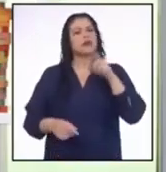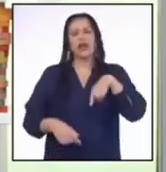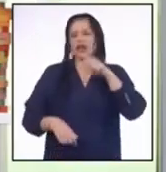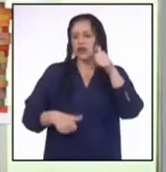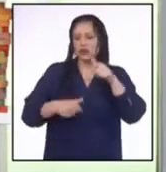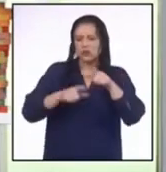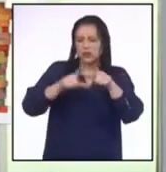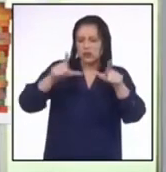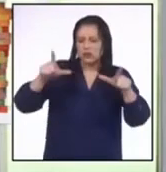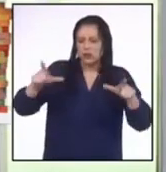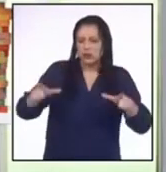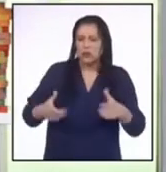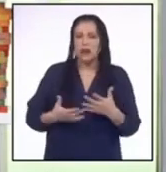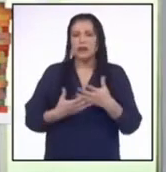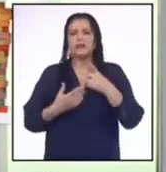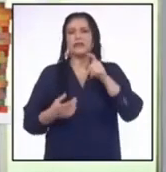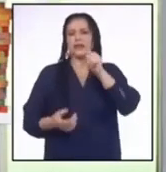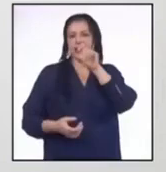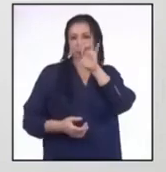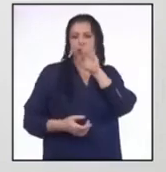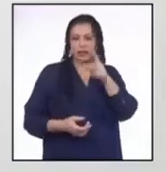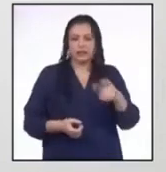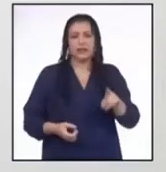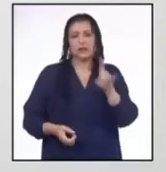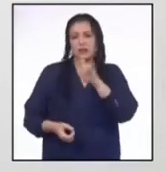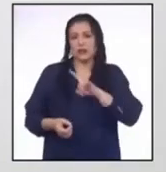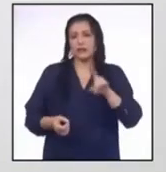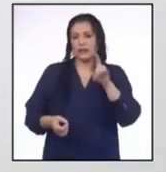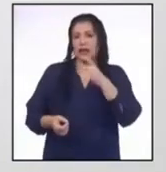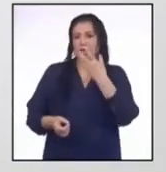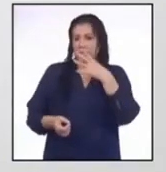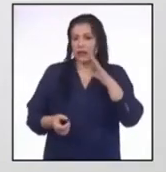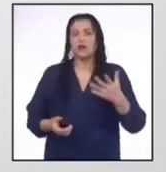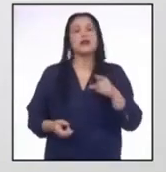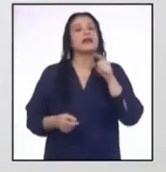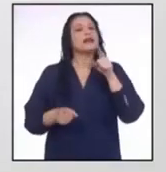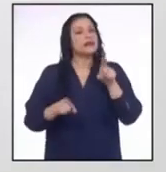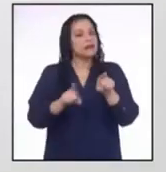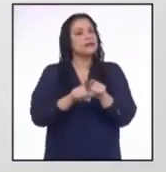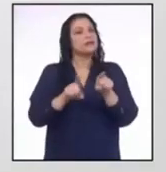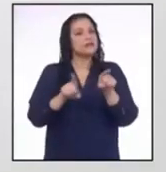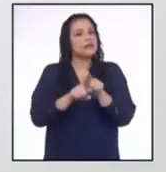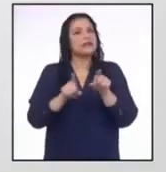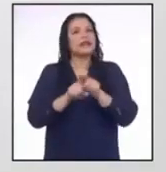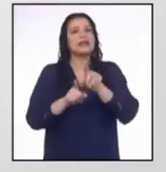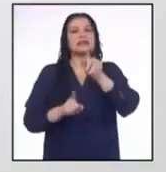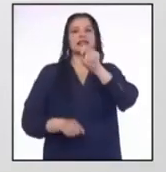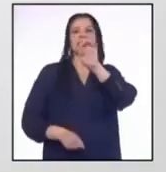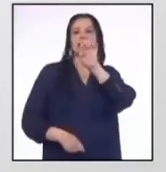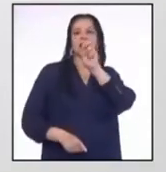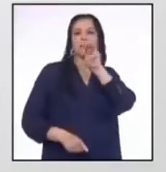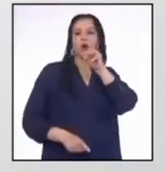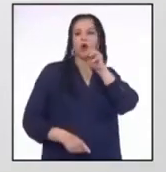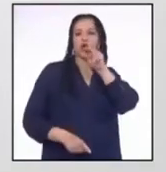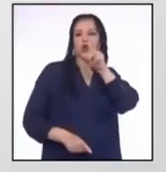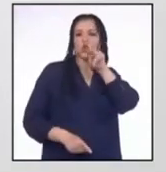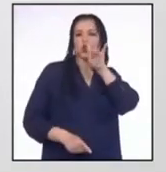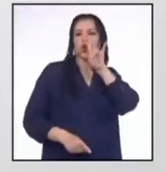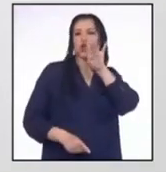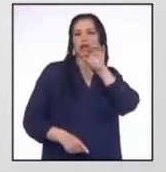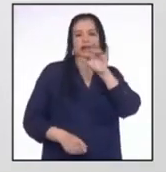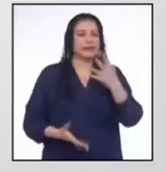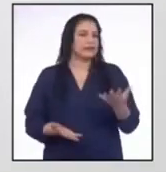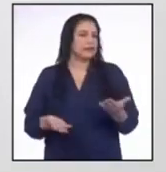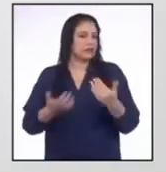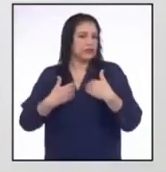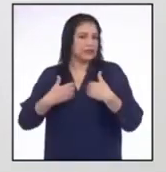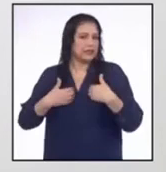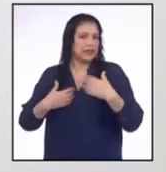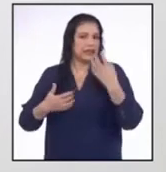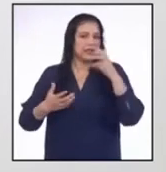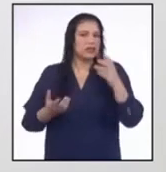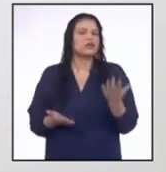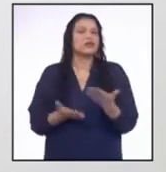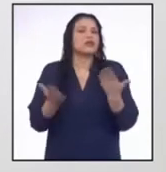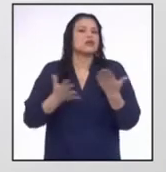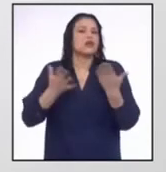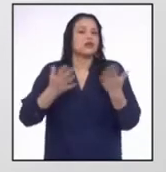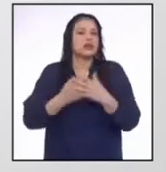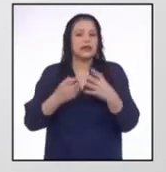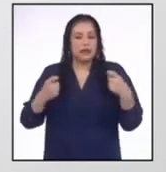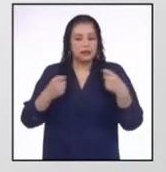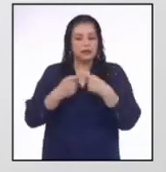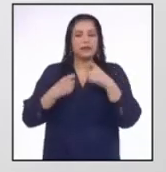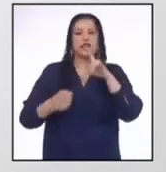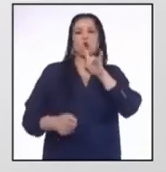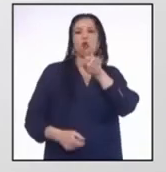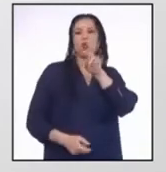centrales termoeléctricas que utilizan el calor? Sí, las centrales termonucleares. Ellas obtienen el calor de la fisión nuclear